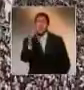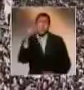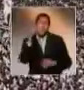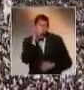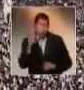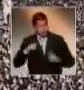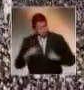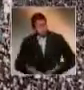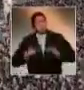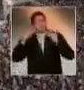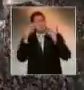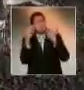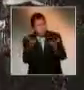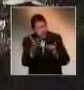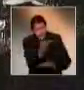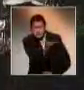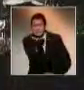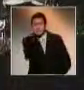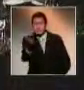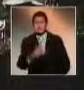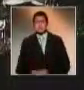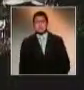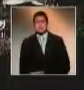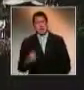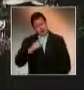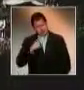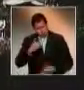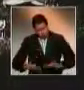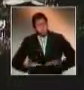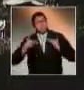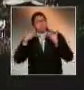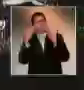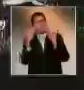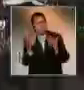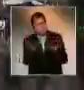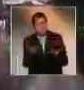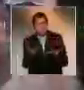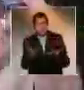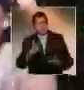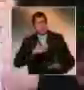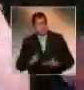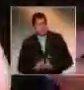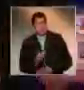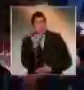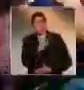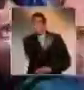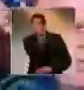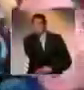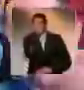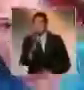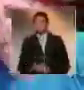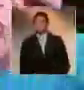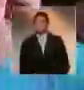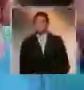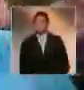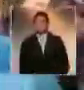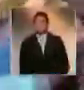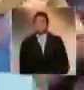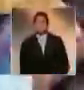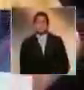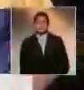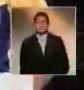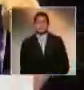aquí estoy yo para ti, aquí estoy yo para entregar mi alma por ti.